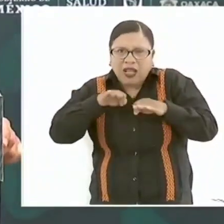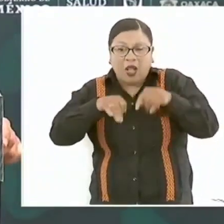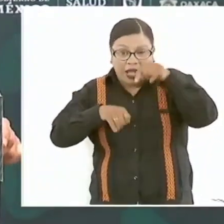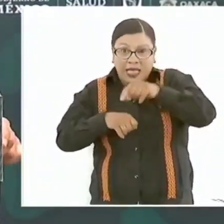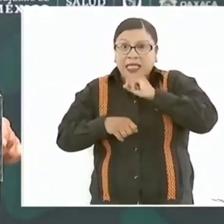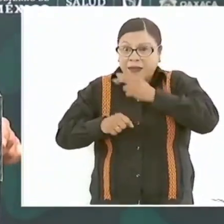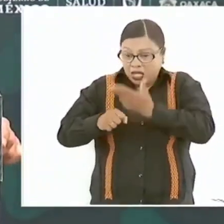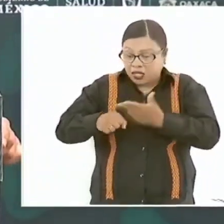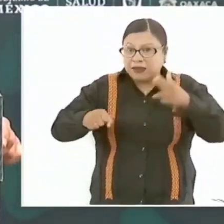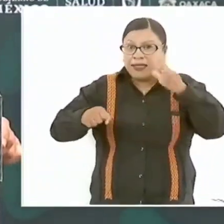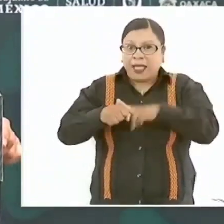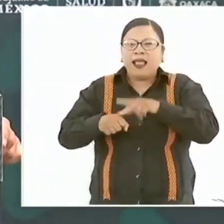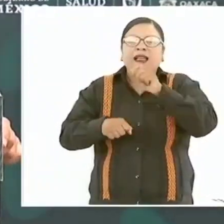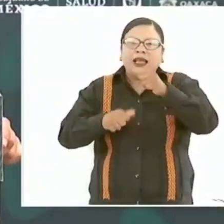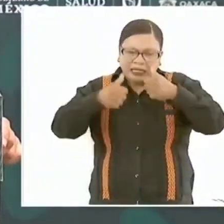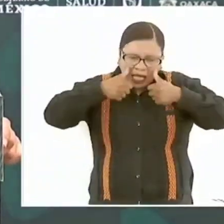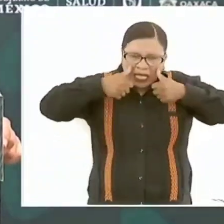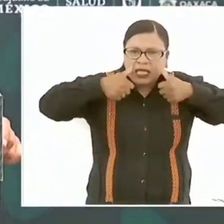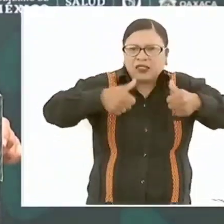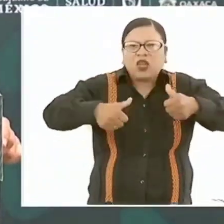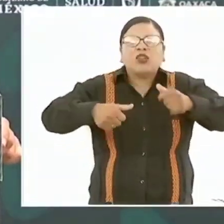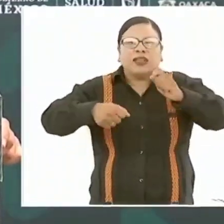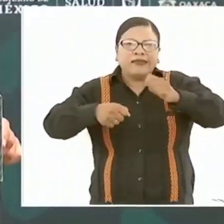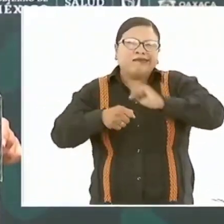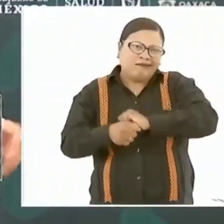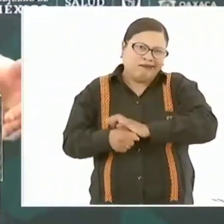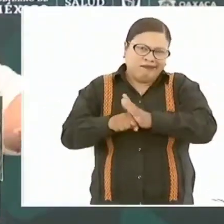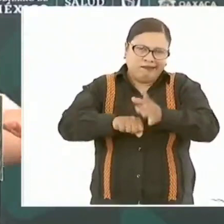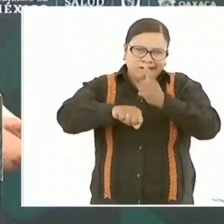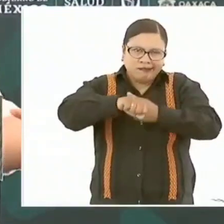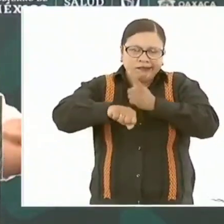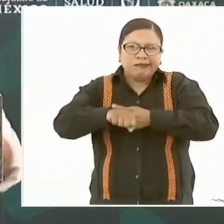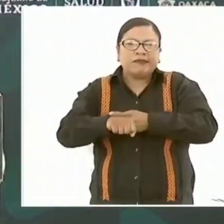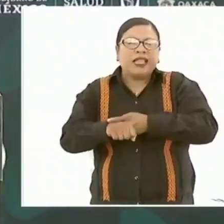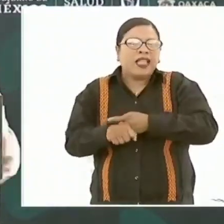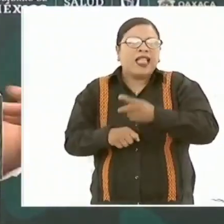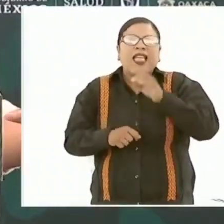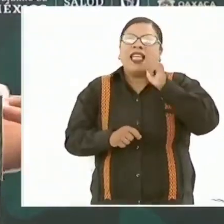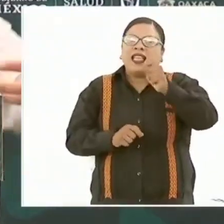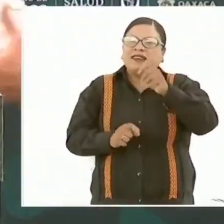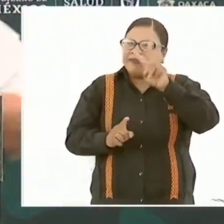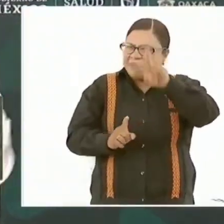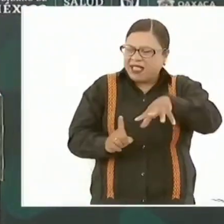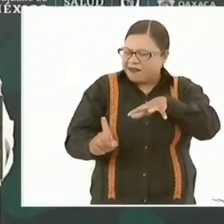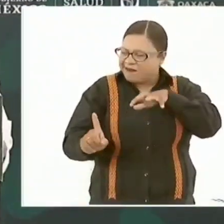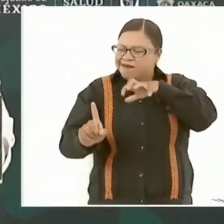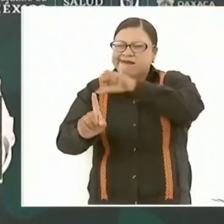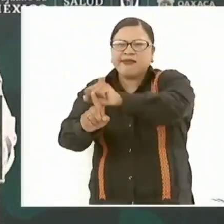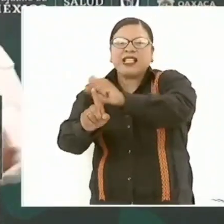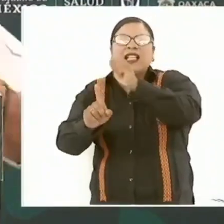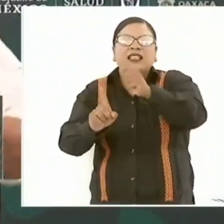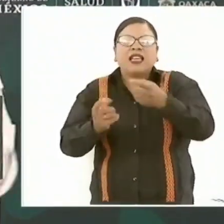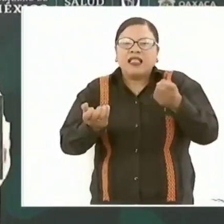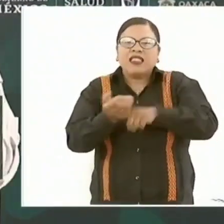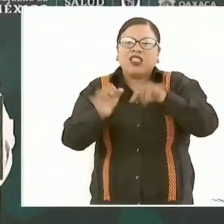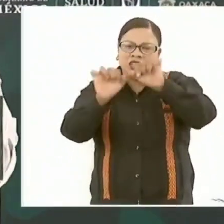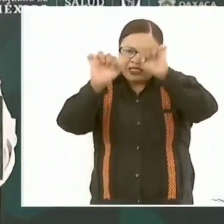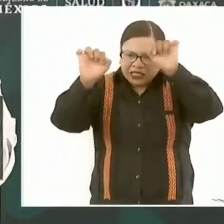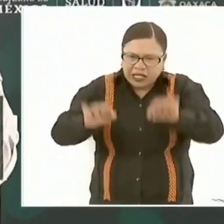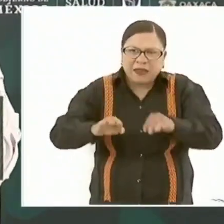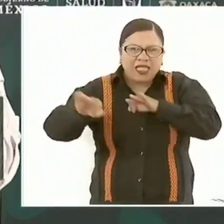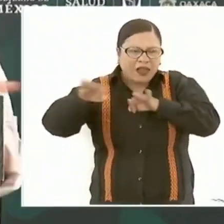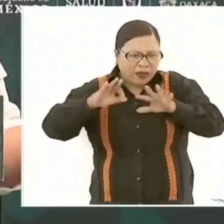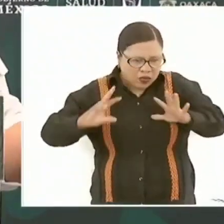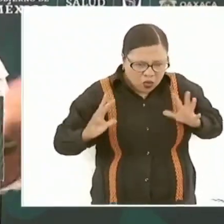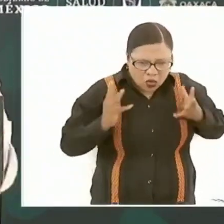hospital que tuvo atención para la pandemia. Y logramos algo que parecía imposible, integramos al sistema, trabajamos en